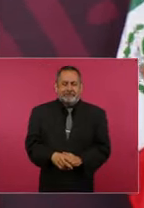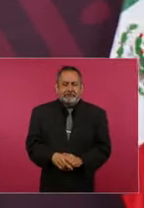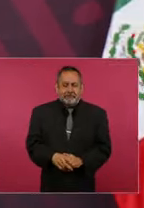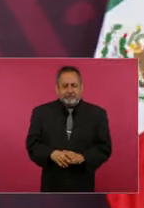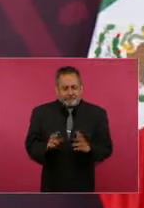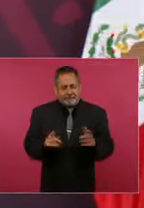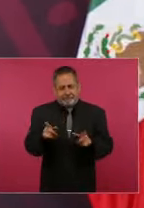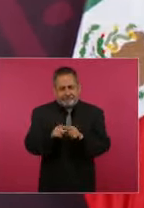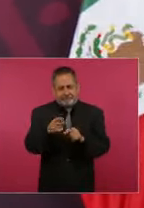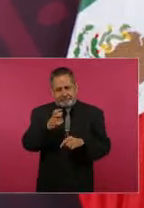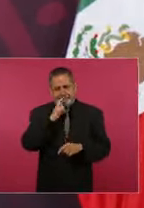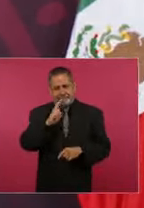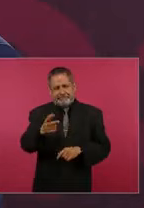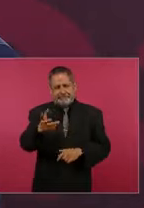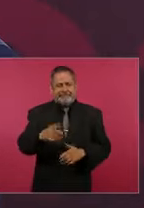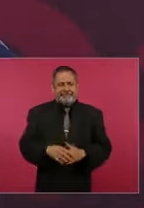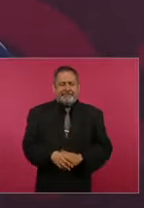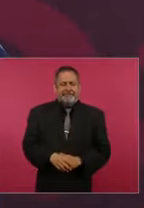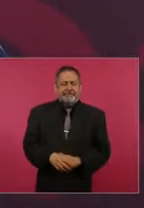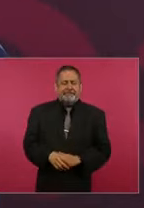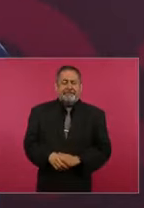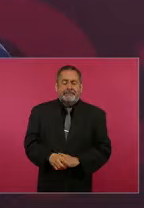Pero esa es la respuesta.